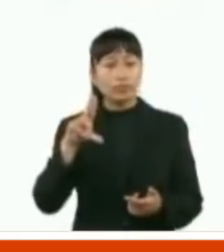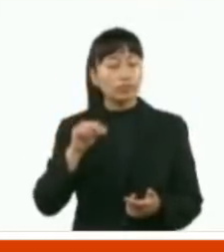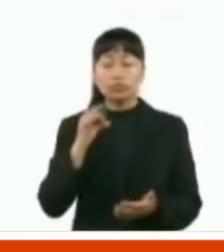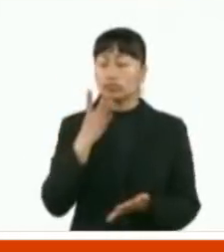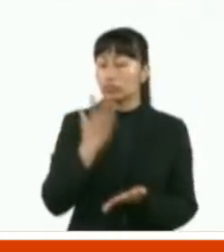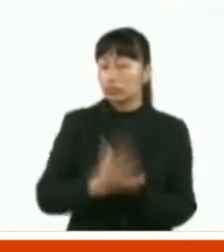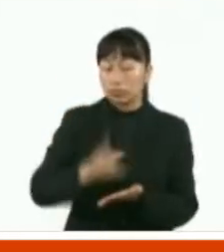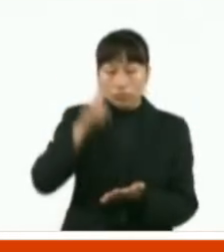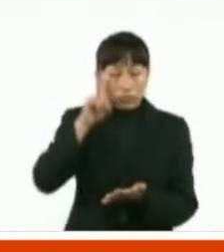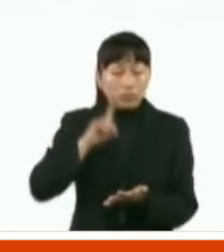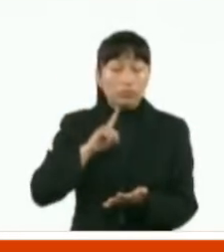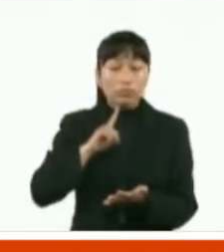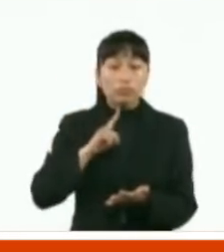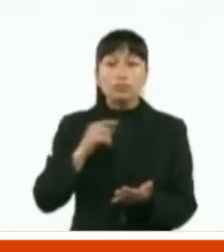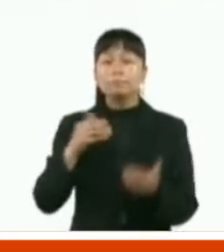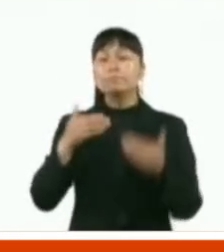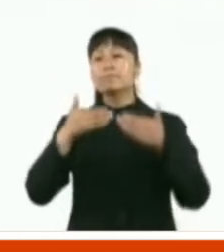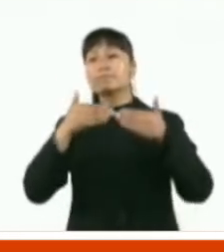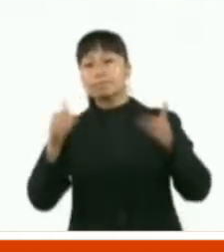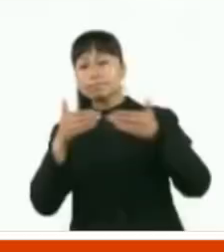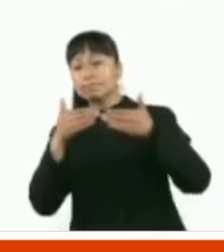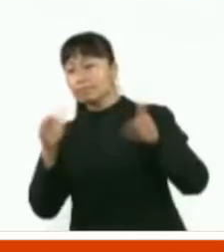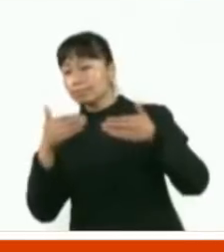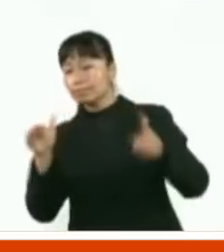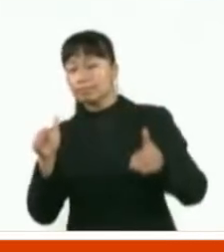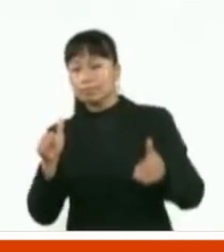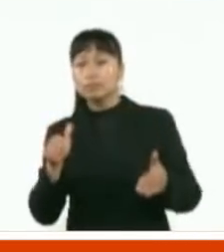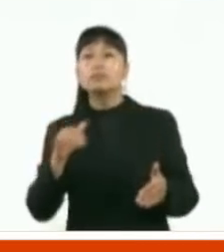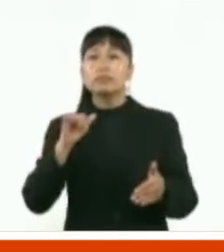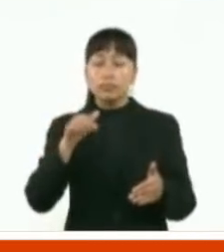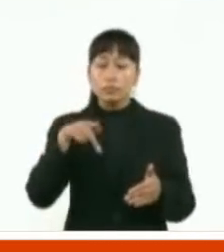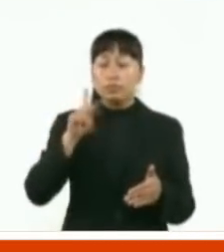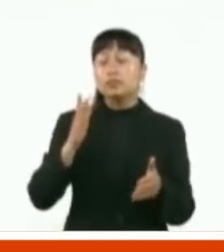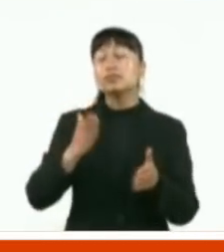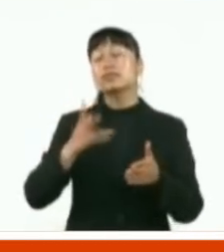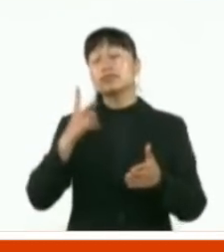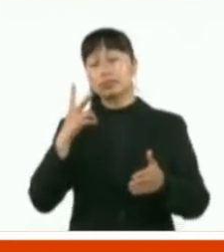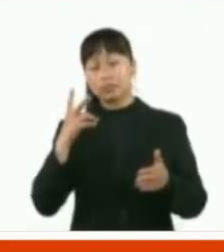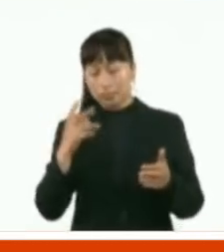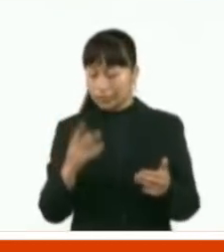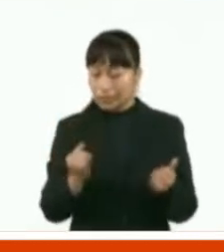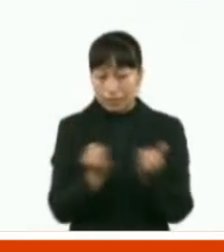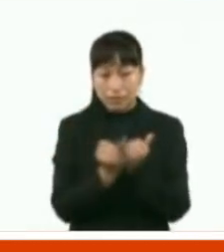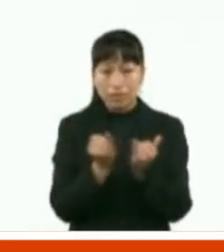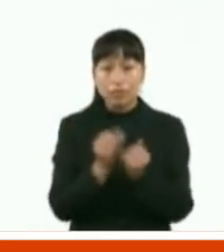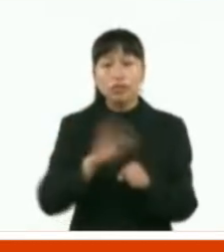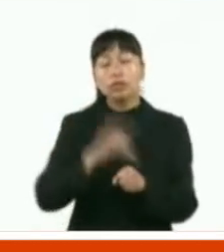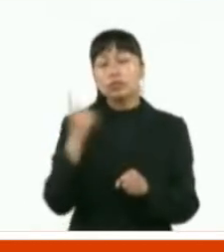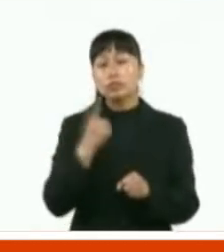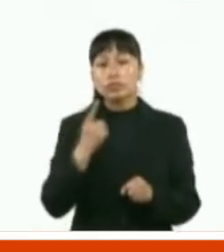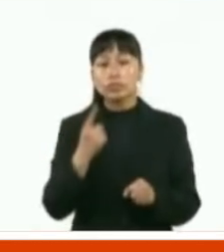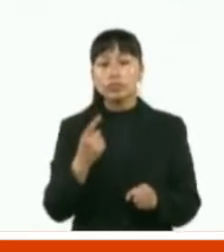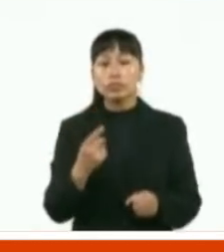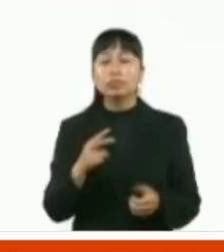ser mujeres y haber abierto el camino, es por haber llegado a una posición